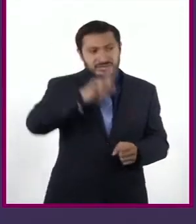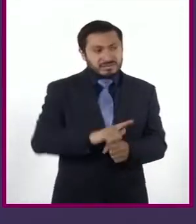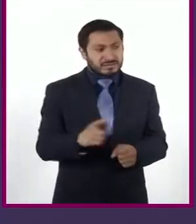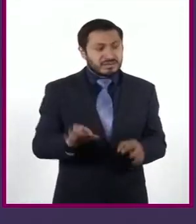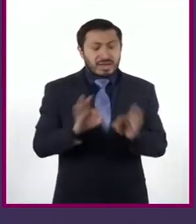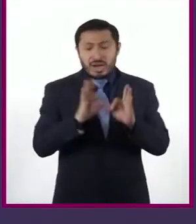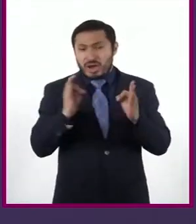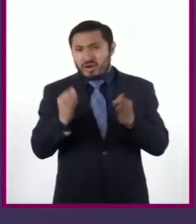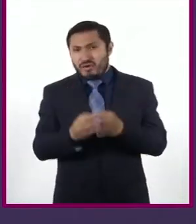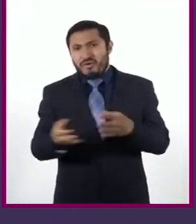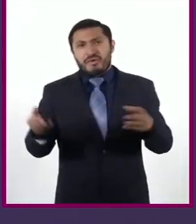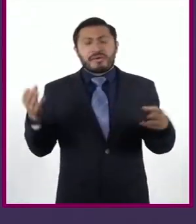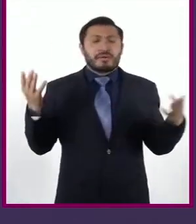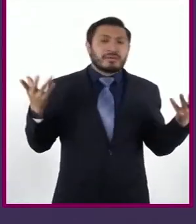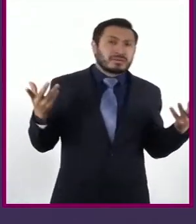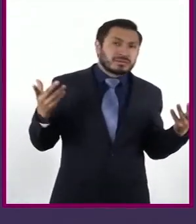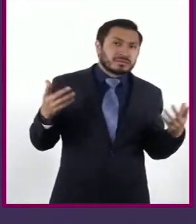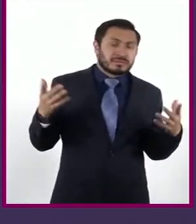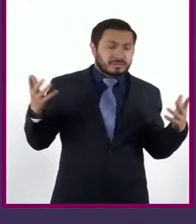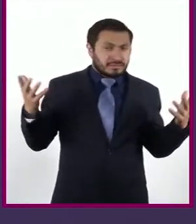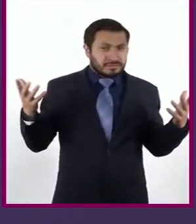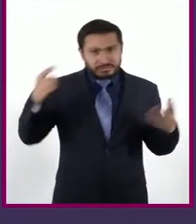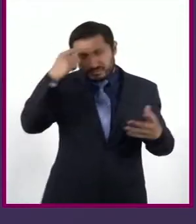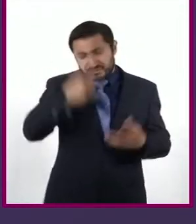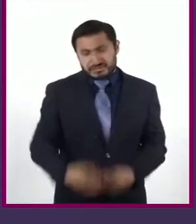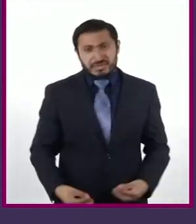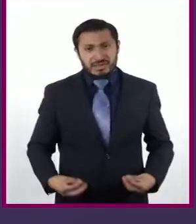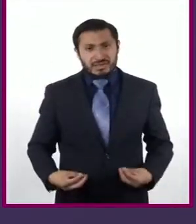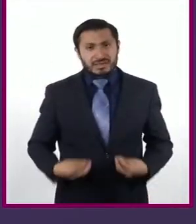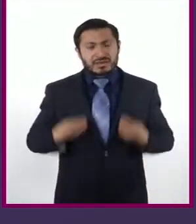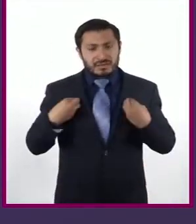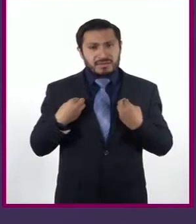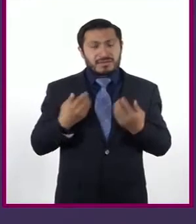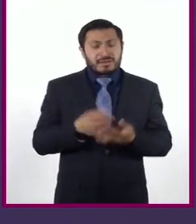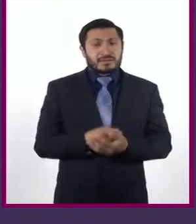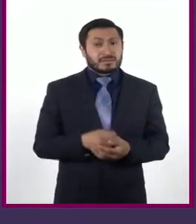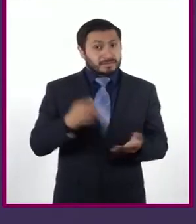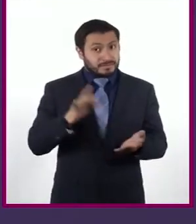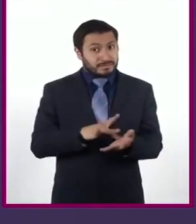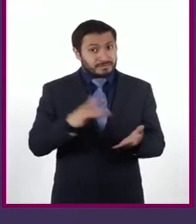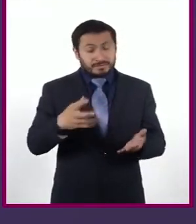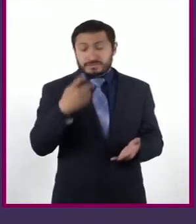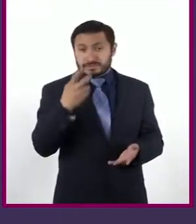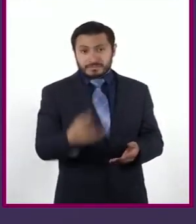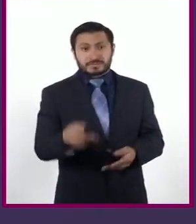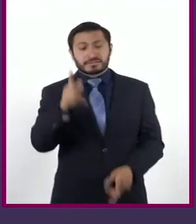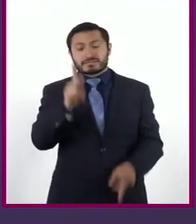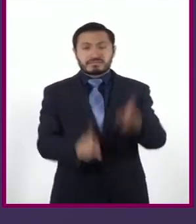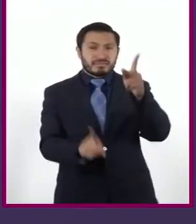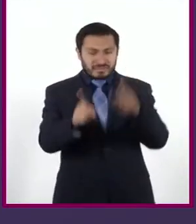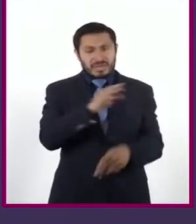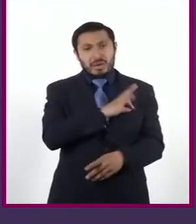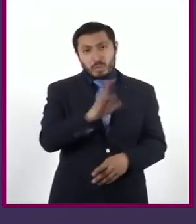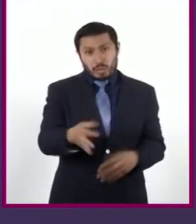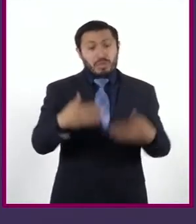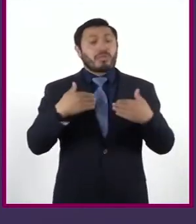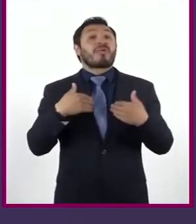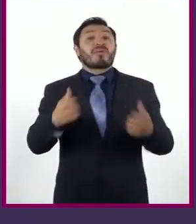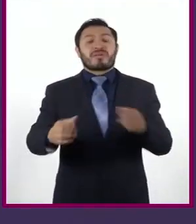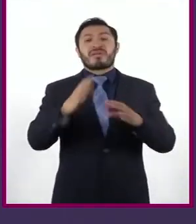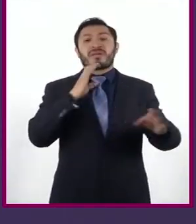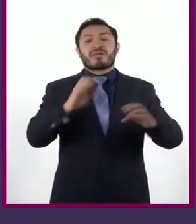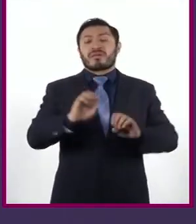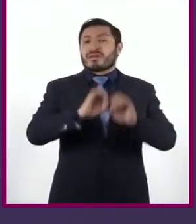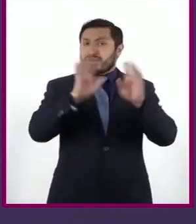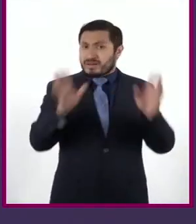la principal herramienta que tenemos para vivir en el mundo. Gracias a ella podemos hablar y entendernos entre